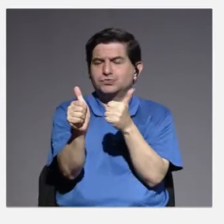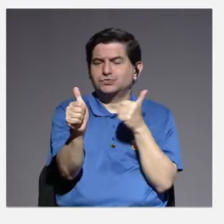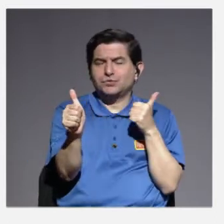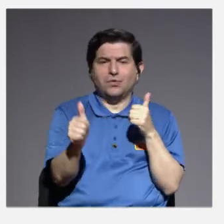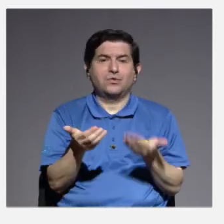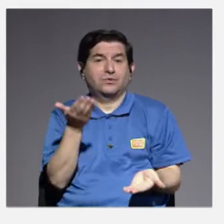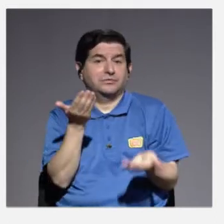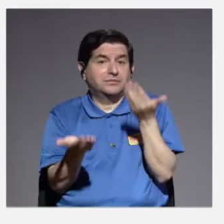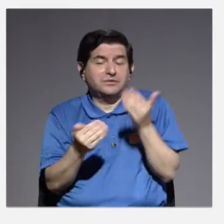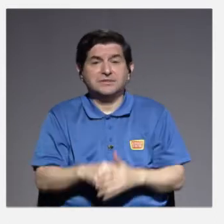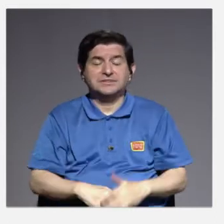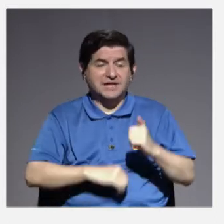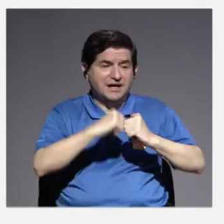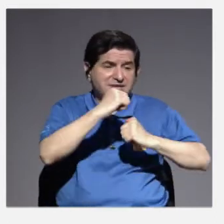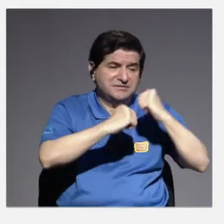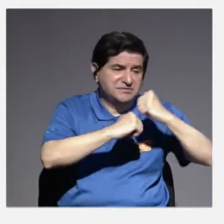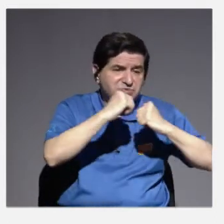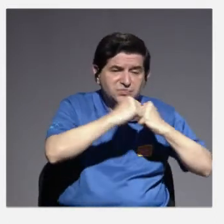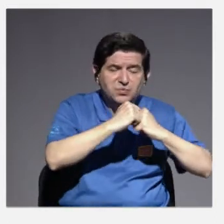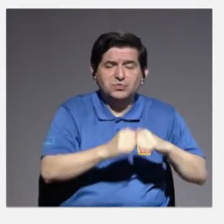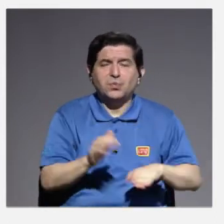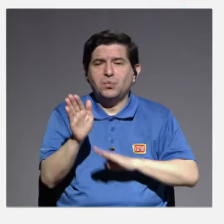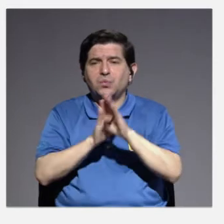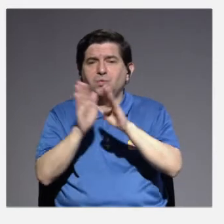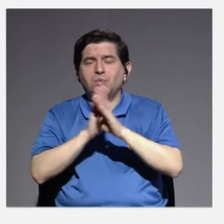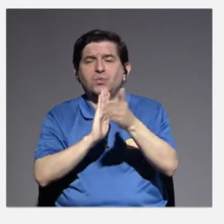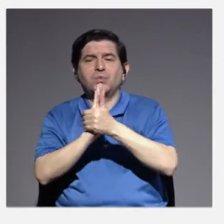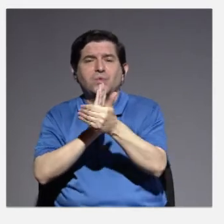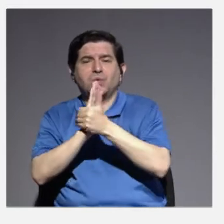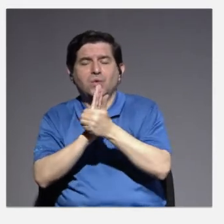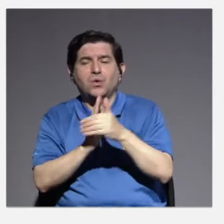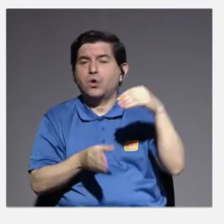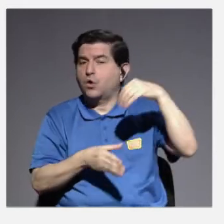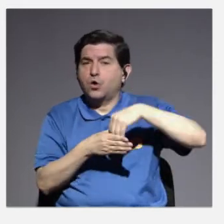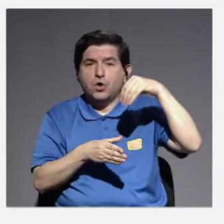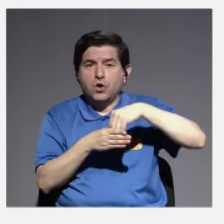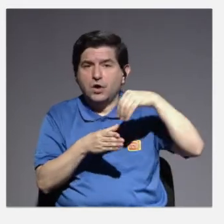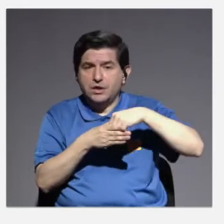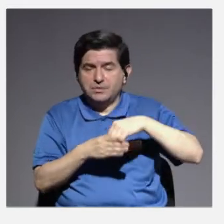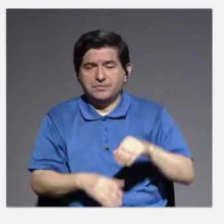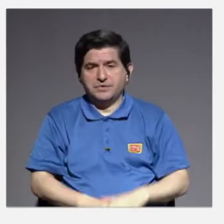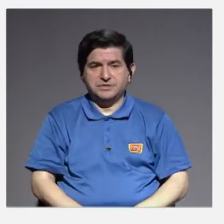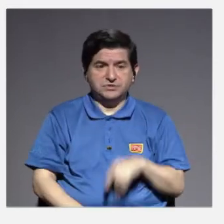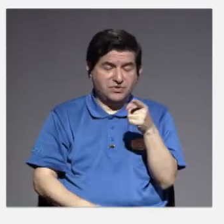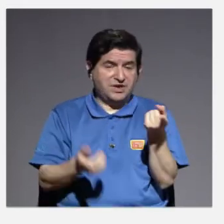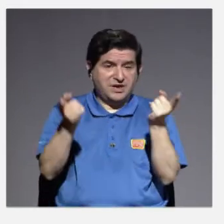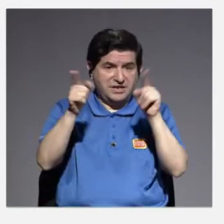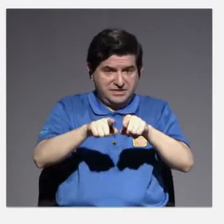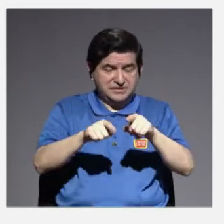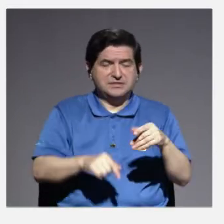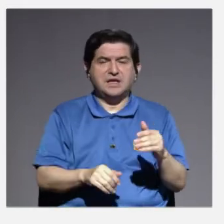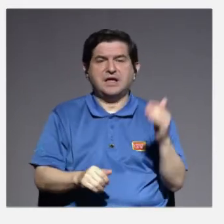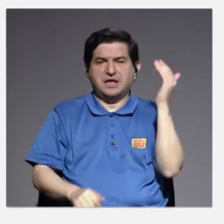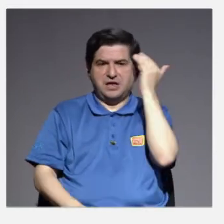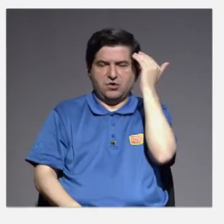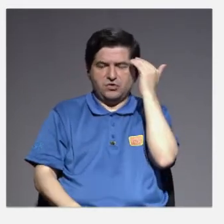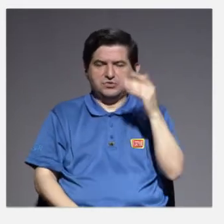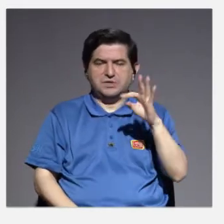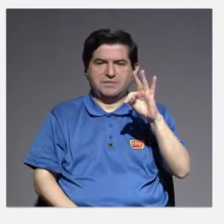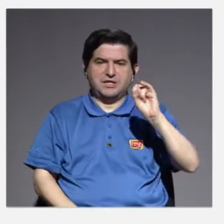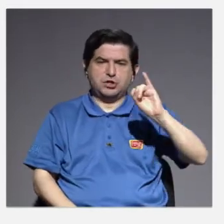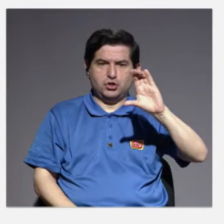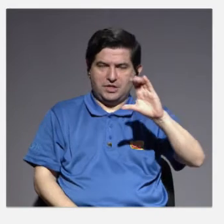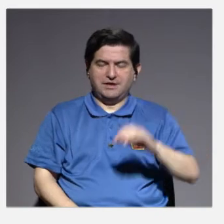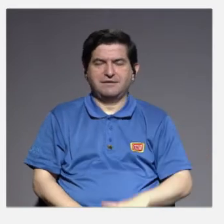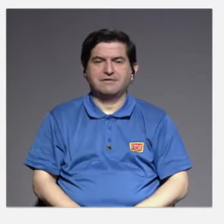aspectos, digamos, de infraestructura, de desarrollo de habilidades o inversión, ¿verdad?, en el desarrollo de estas habilidades y destrezas y conocimientos TIC, sino que